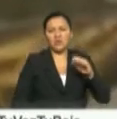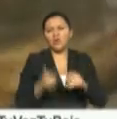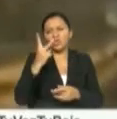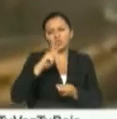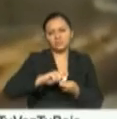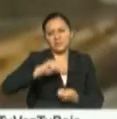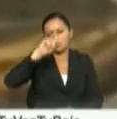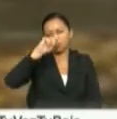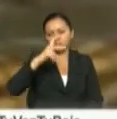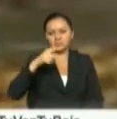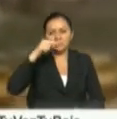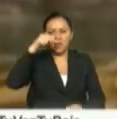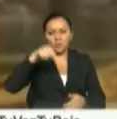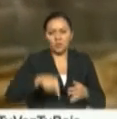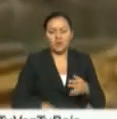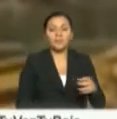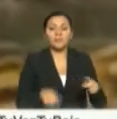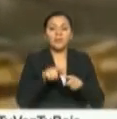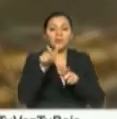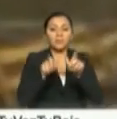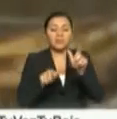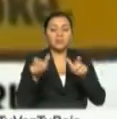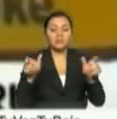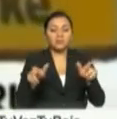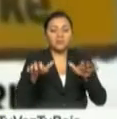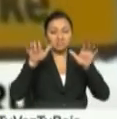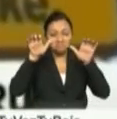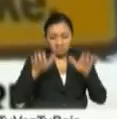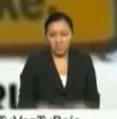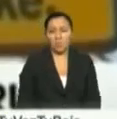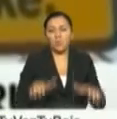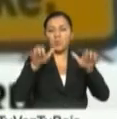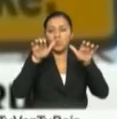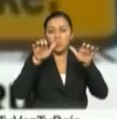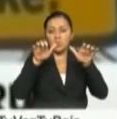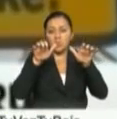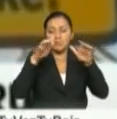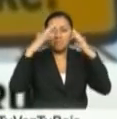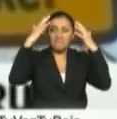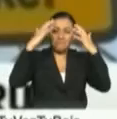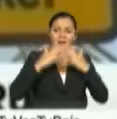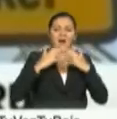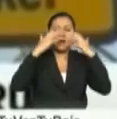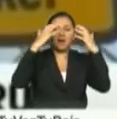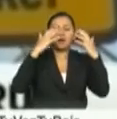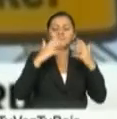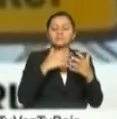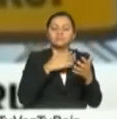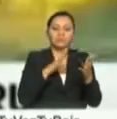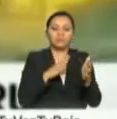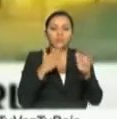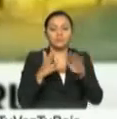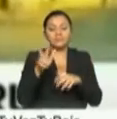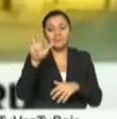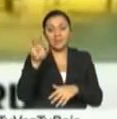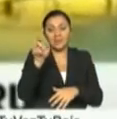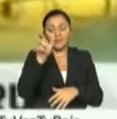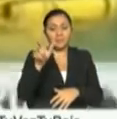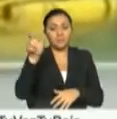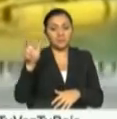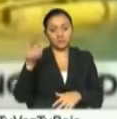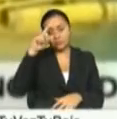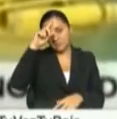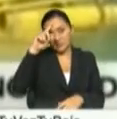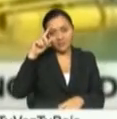metros. Según las autoridades, las víctimas fueron aplastadas por los restos de la estructura. Otras 30 personas han